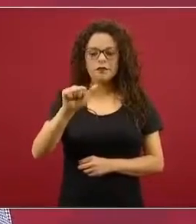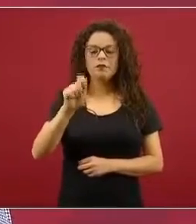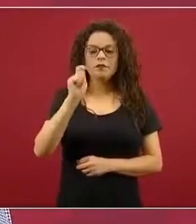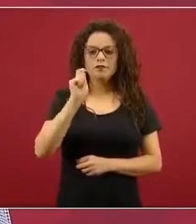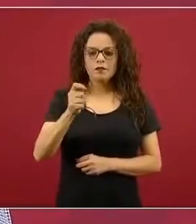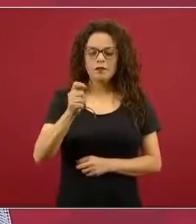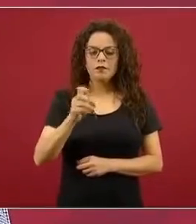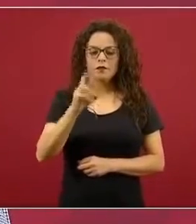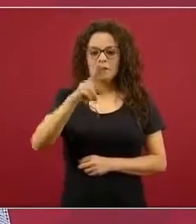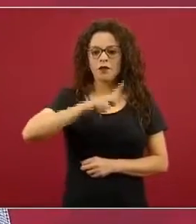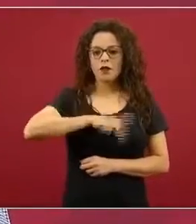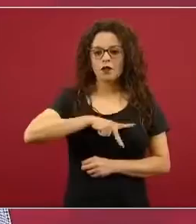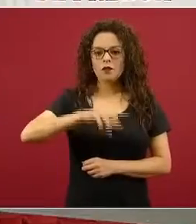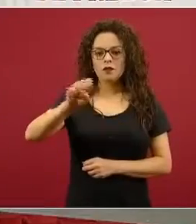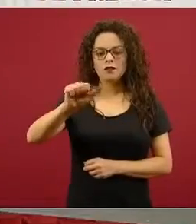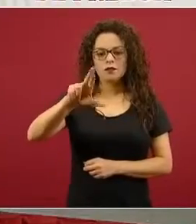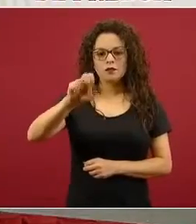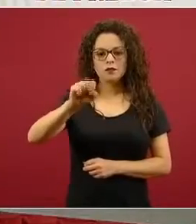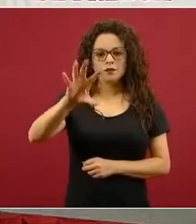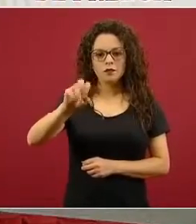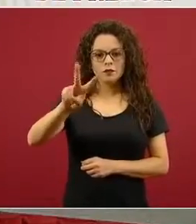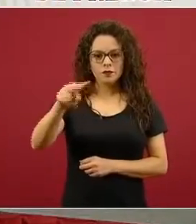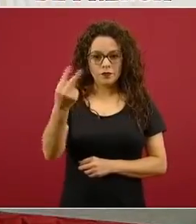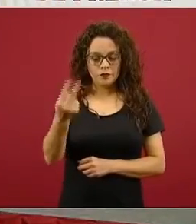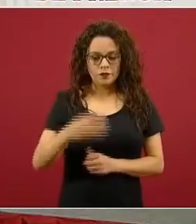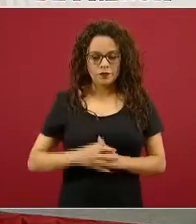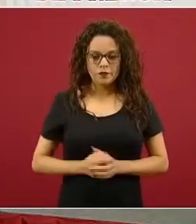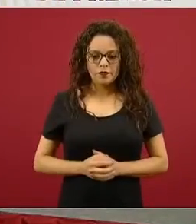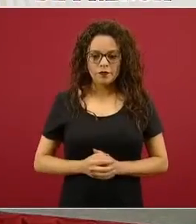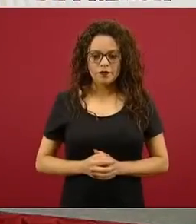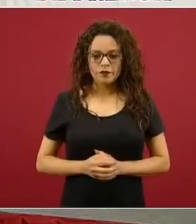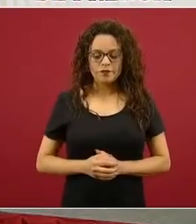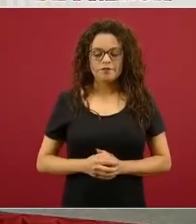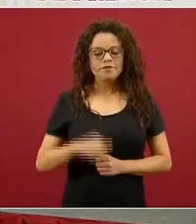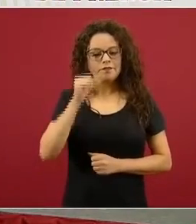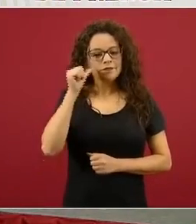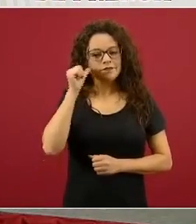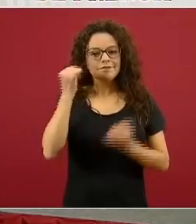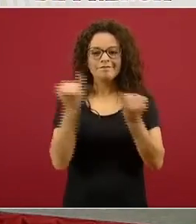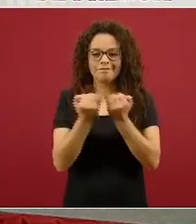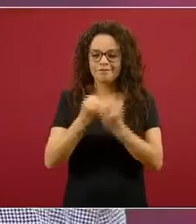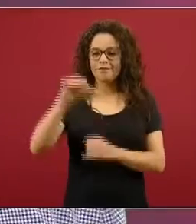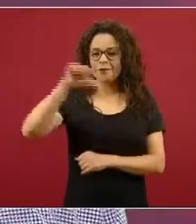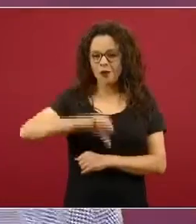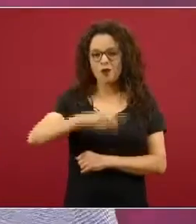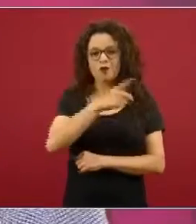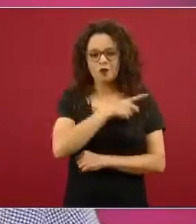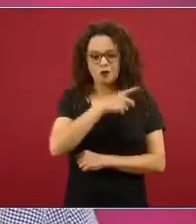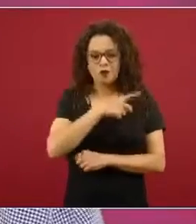virus SARS-CoV-2. El día de hoy también estoy solo, igual que ayer, y presentaremos